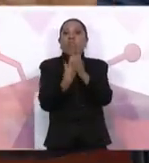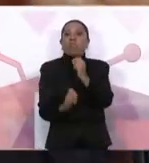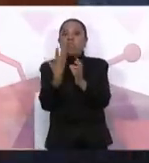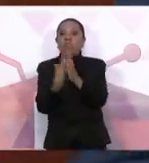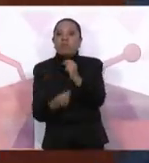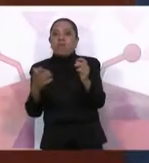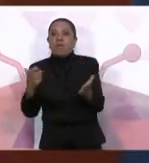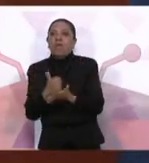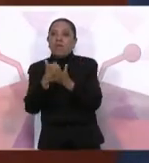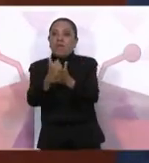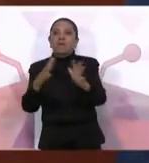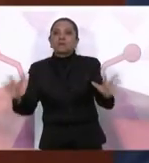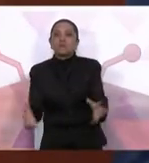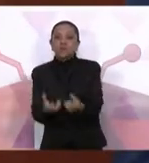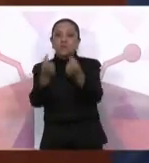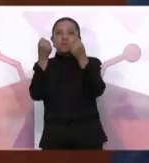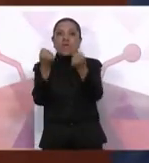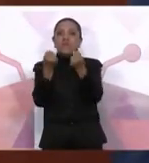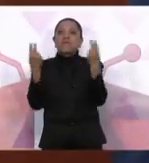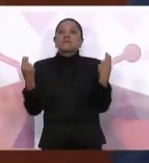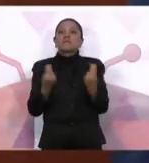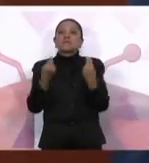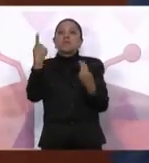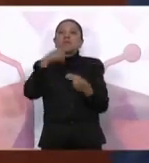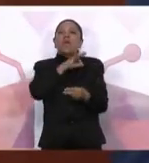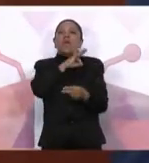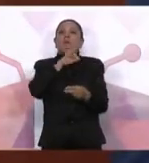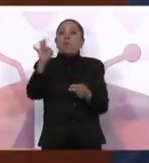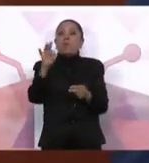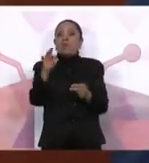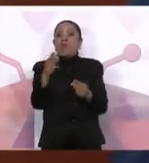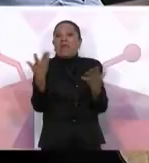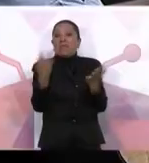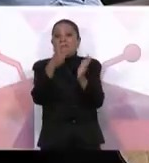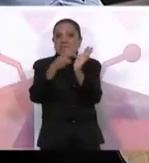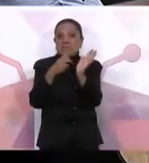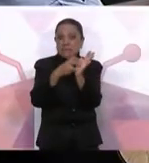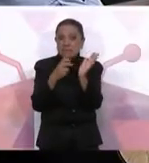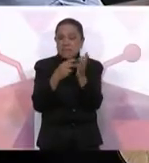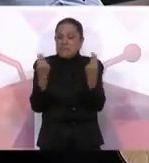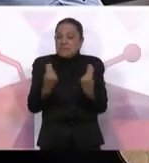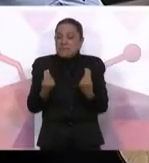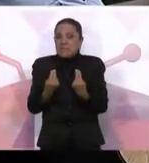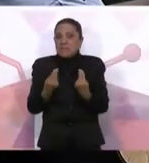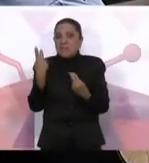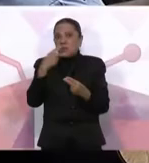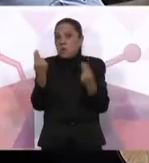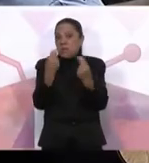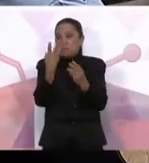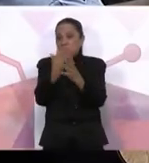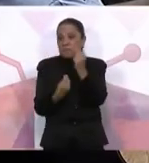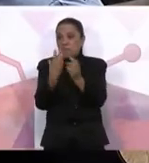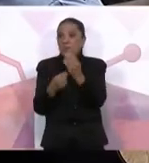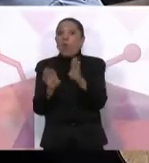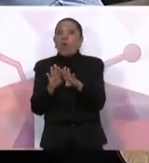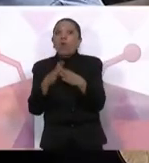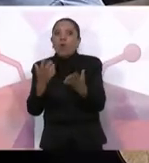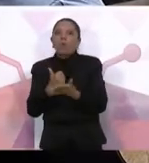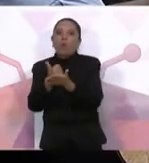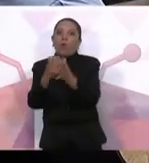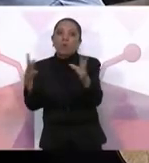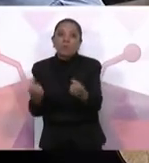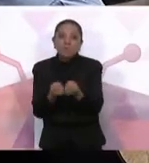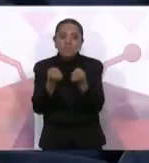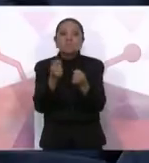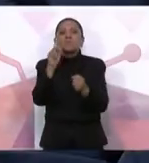poder realizar las acciones pertinentes pero quiero decirte algo víctor quiero decirte que hoy es muy